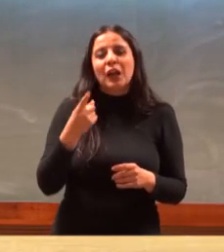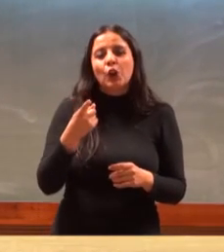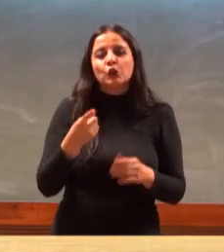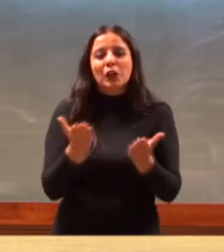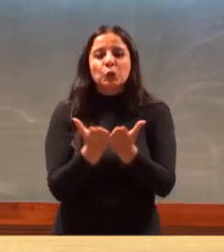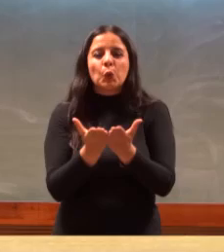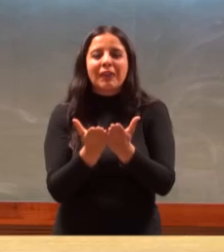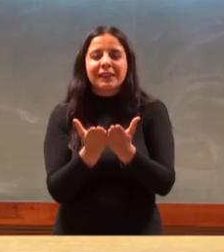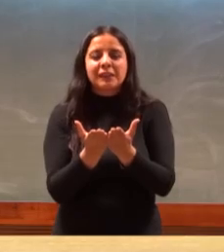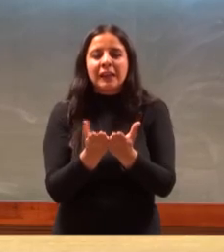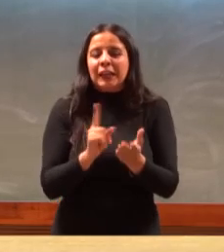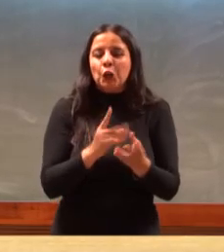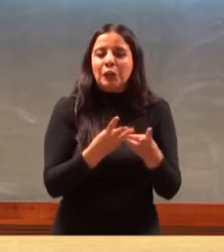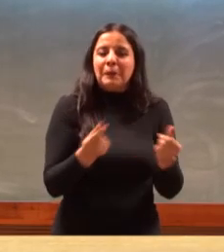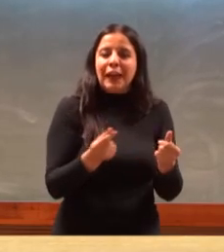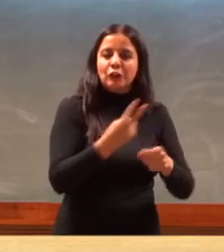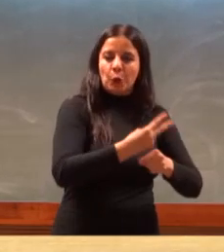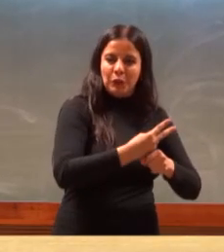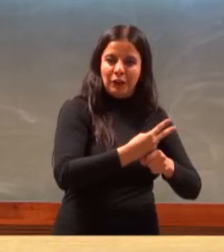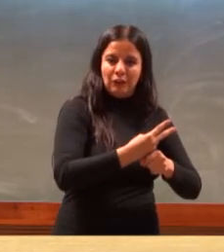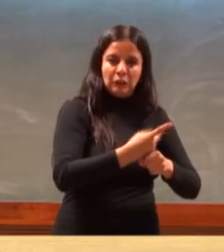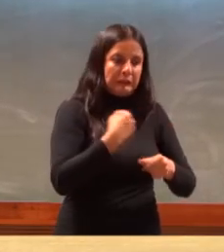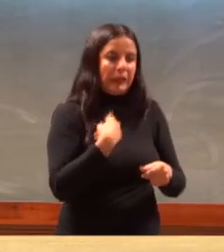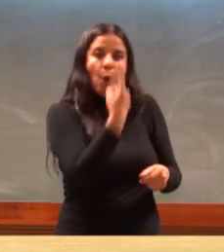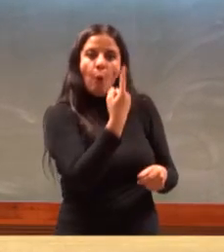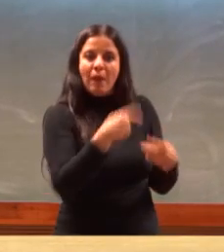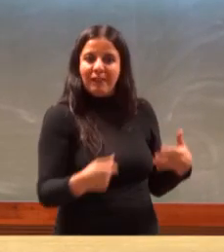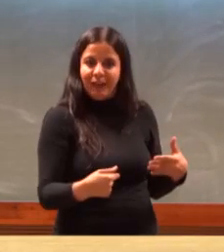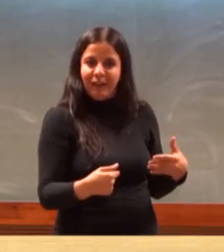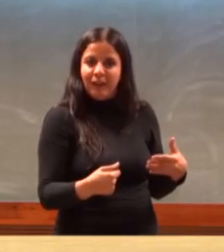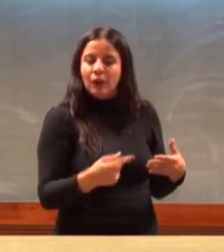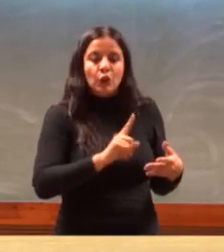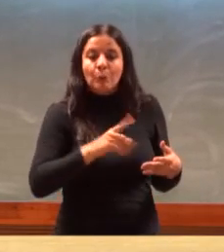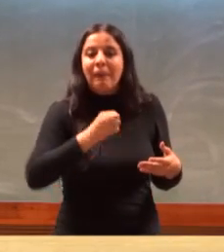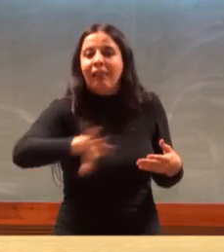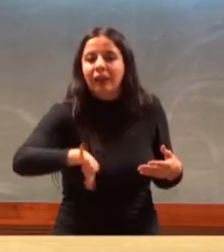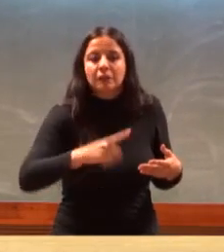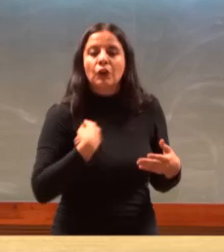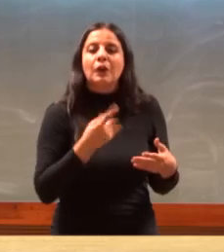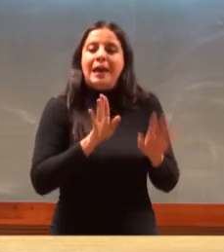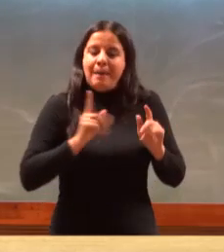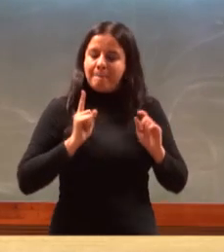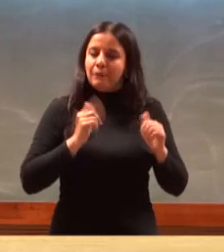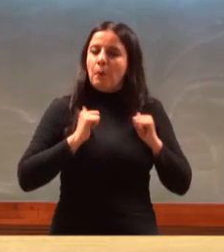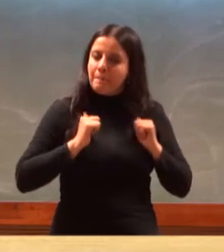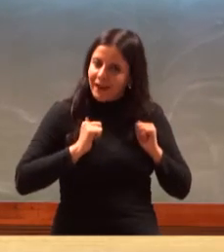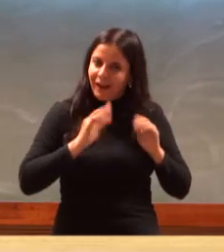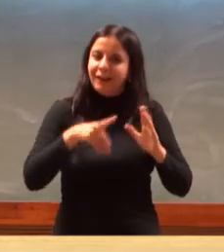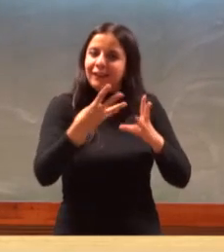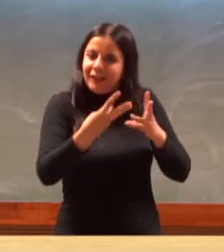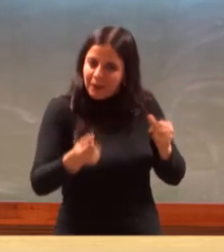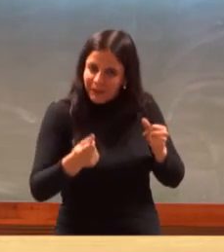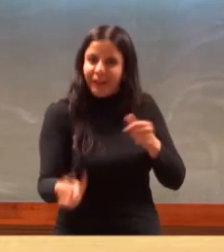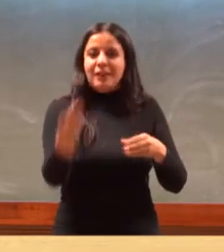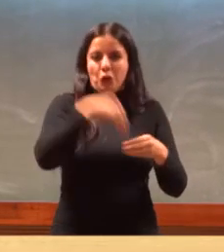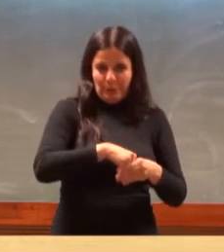o generar un proyecto que incorpore como alumno vocacional a esos estudiantes para que no los perdamos estamos planteando también continuar con